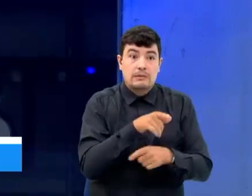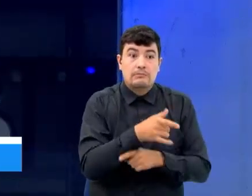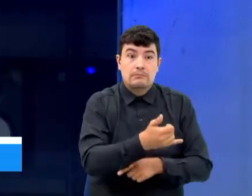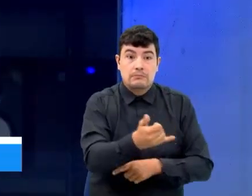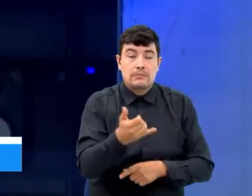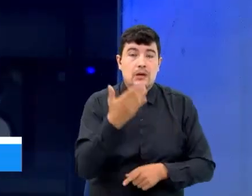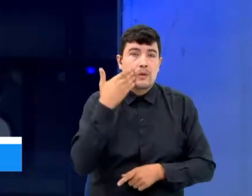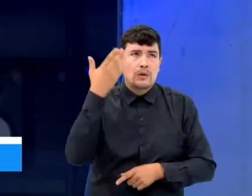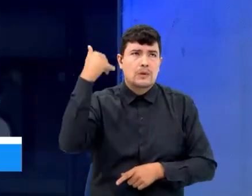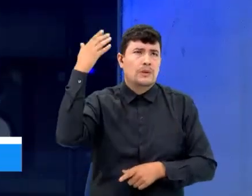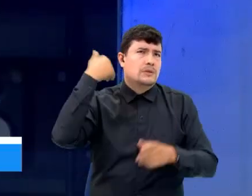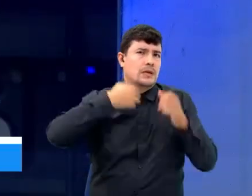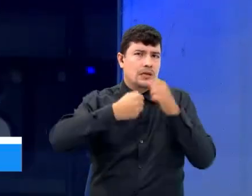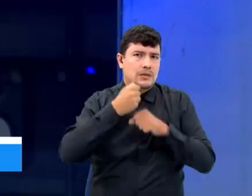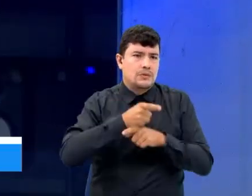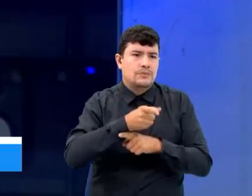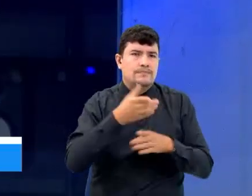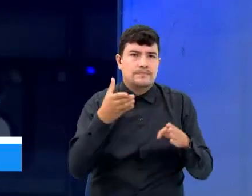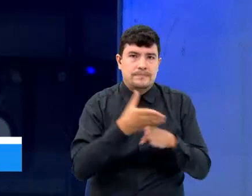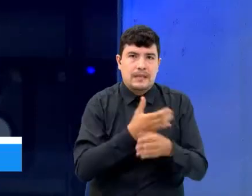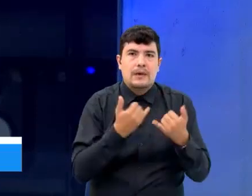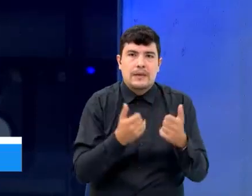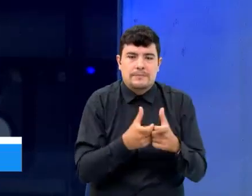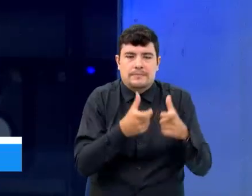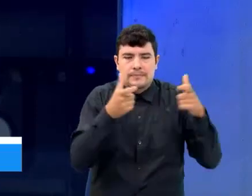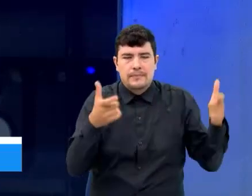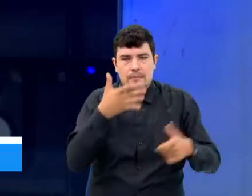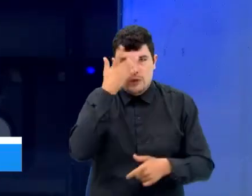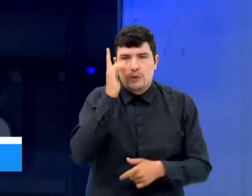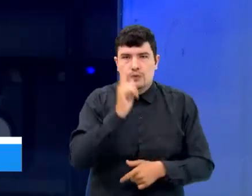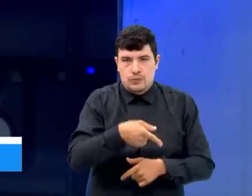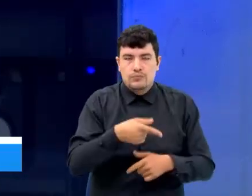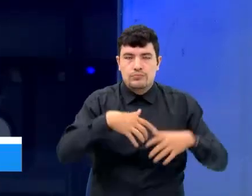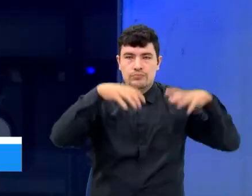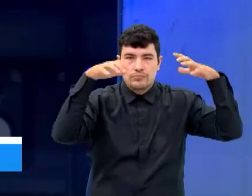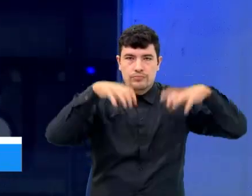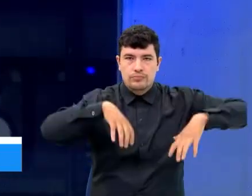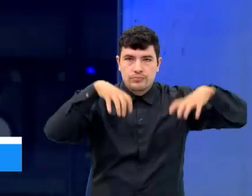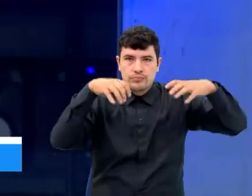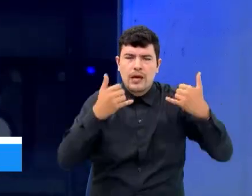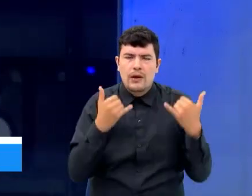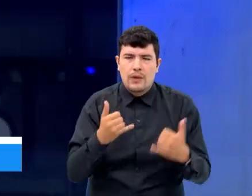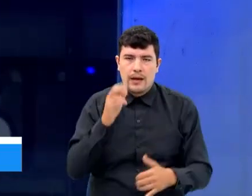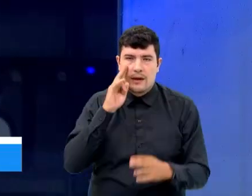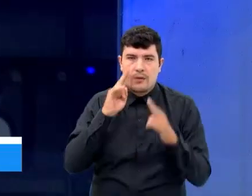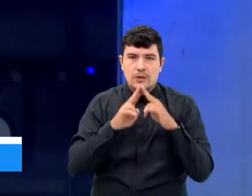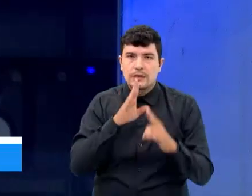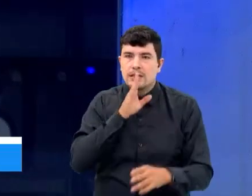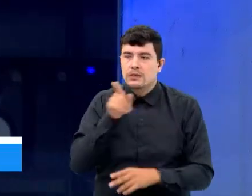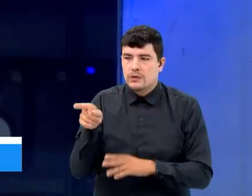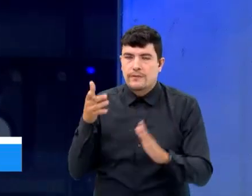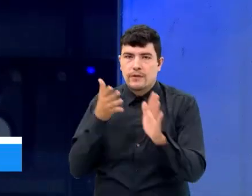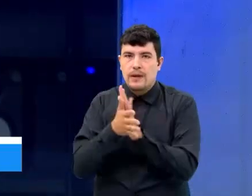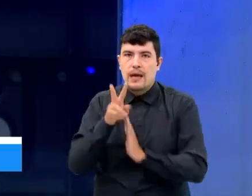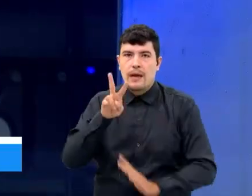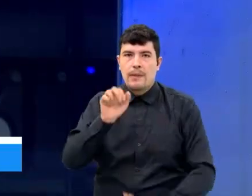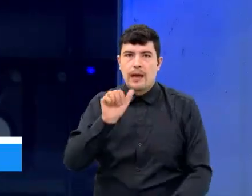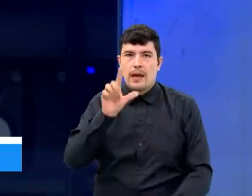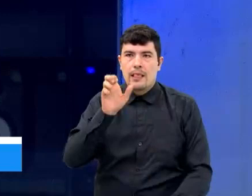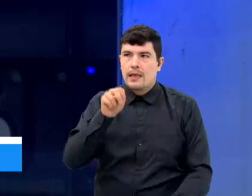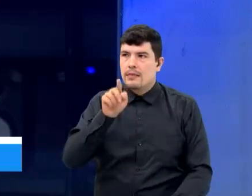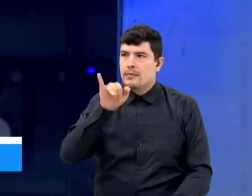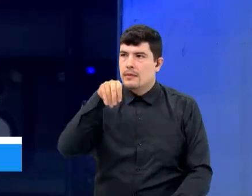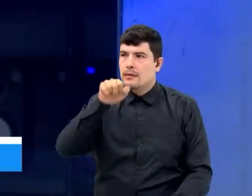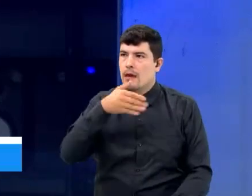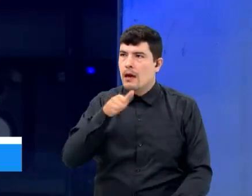hace muchos años, la cual se incrementa por cuenta de las lluvias. Allí se encuentra Valentina Vargas. Valentina, ¿qué denuncian